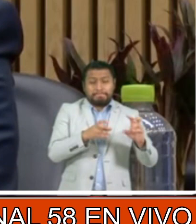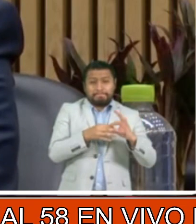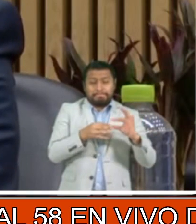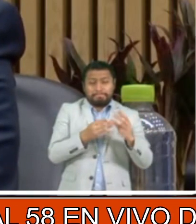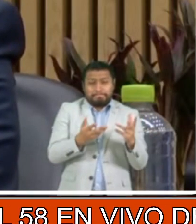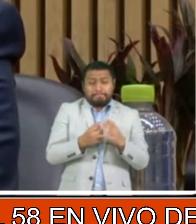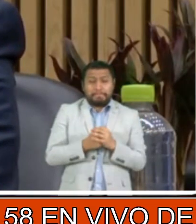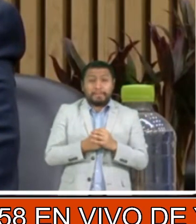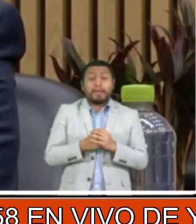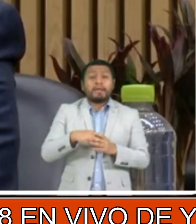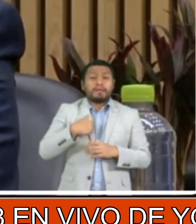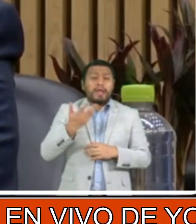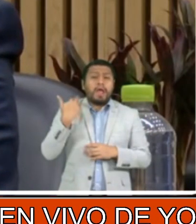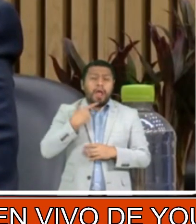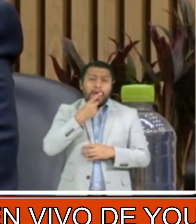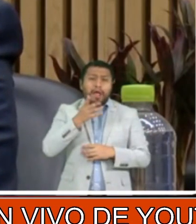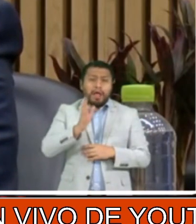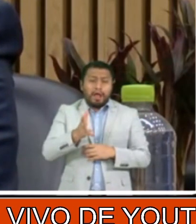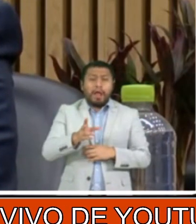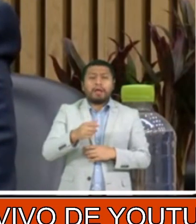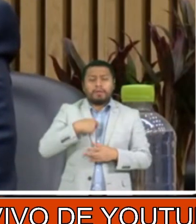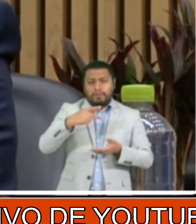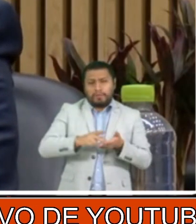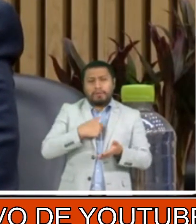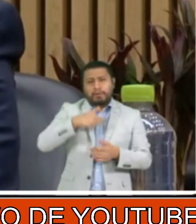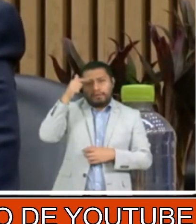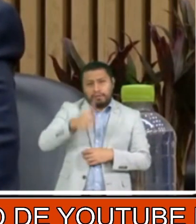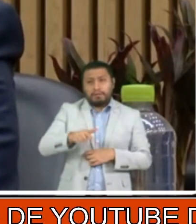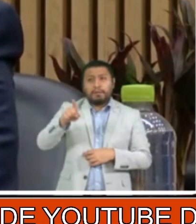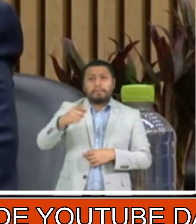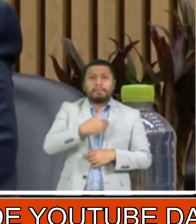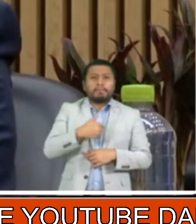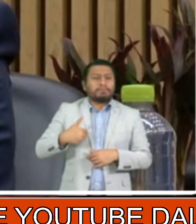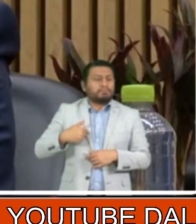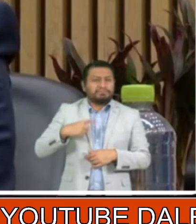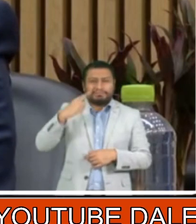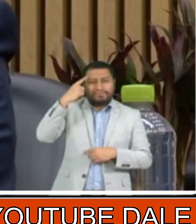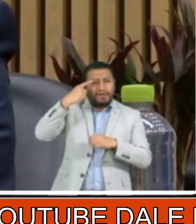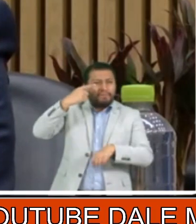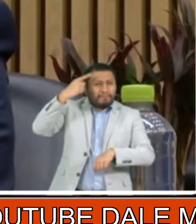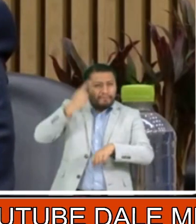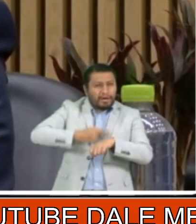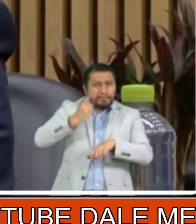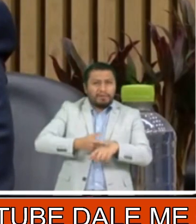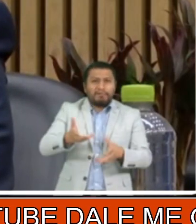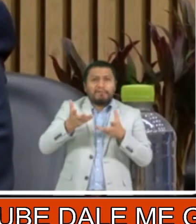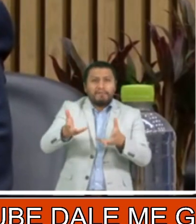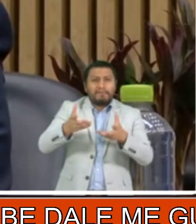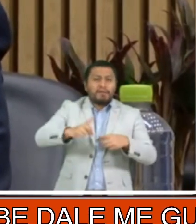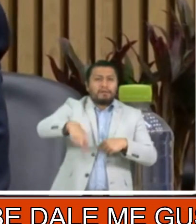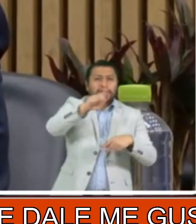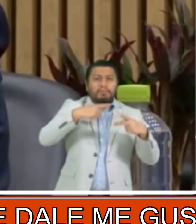confirmamos. Existe en la mente del presidente una enfermiza obsesión por el aplauso y la popularidad. Desafortunadamente, para